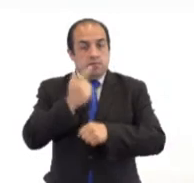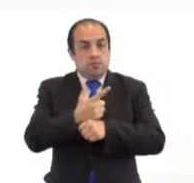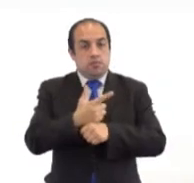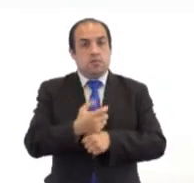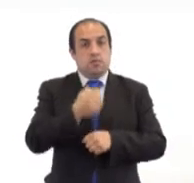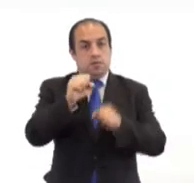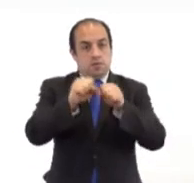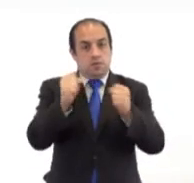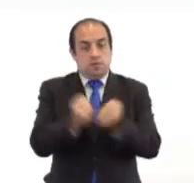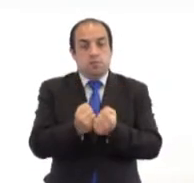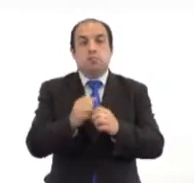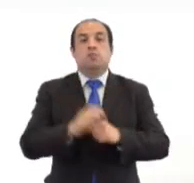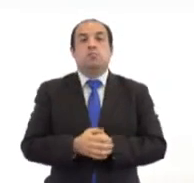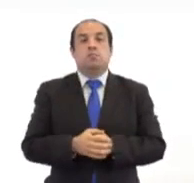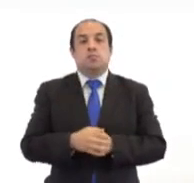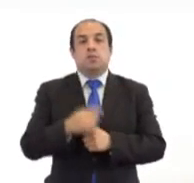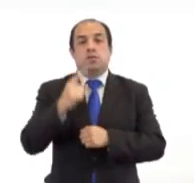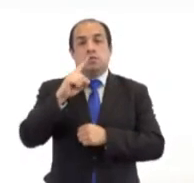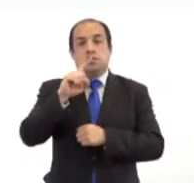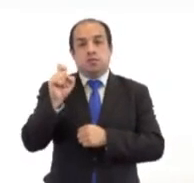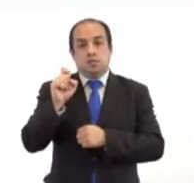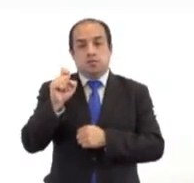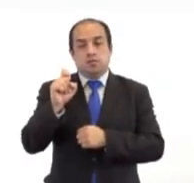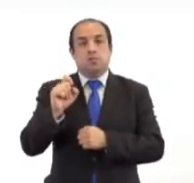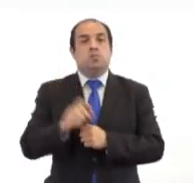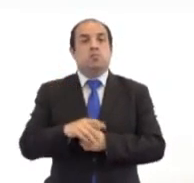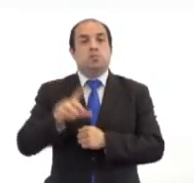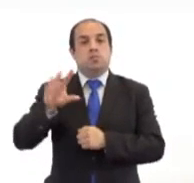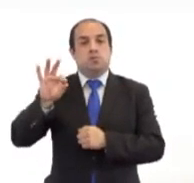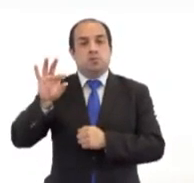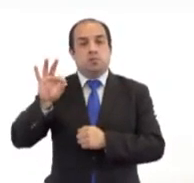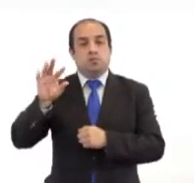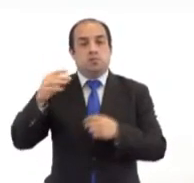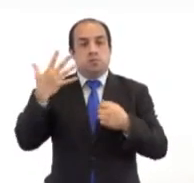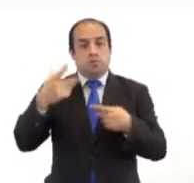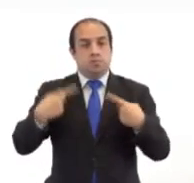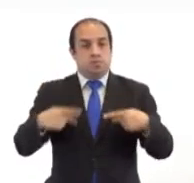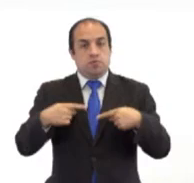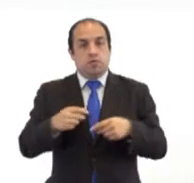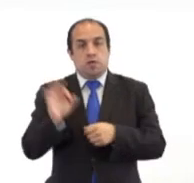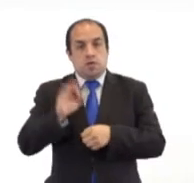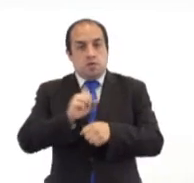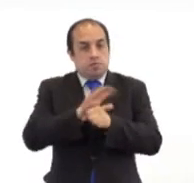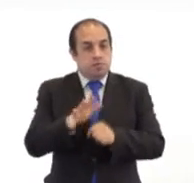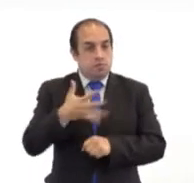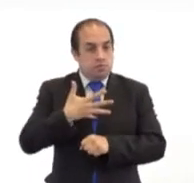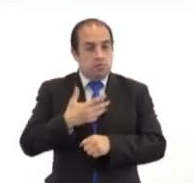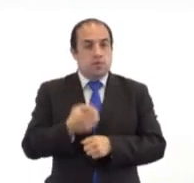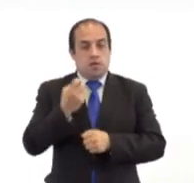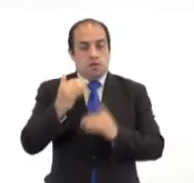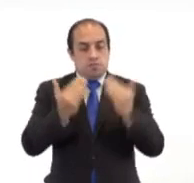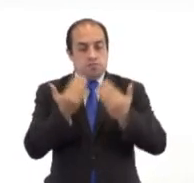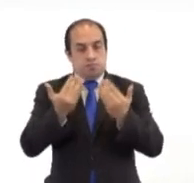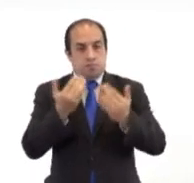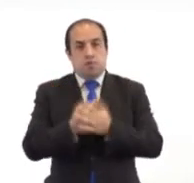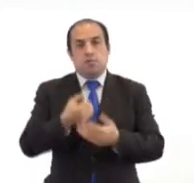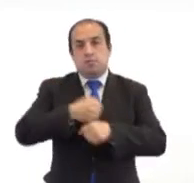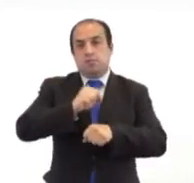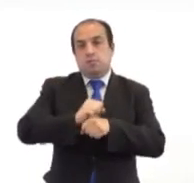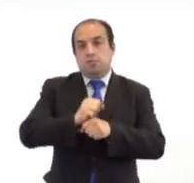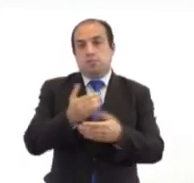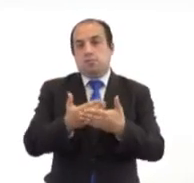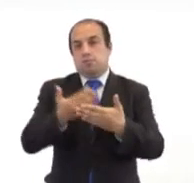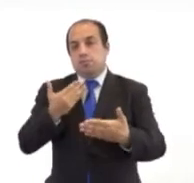sistema 145 usuarios sospechosos, también es una mejoría con respecto a los cerca de 250 de la semana previa. Entonces, en ese